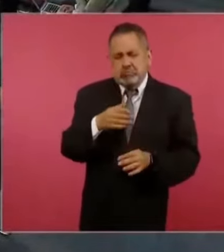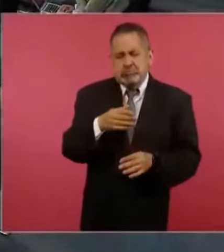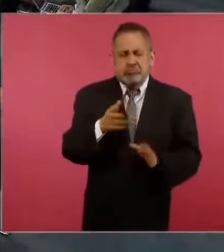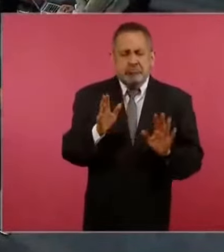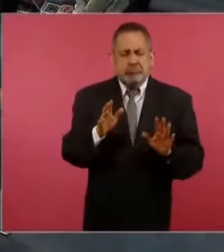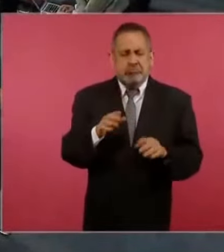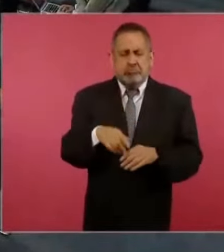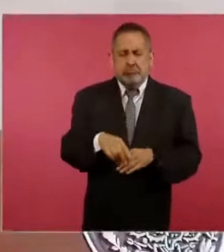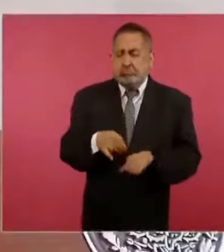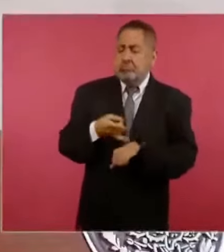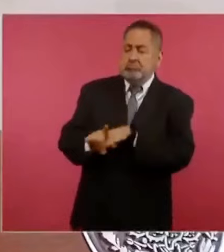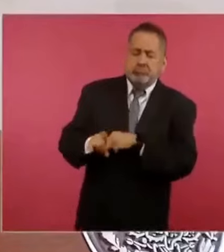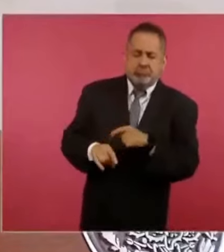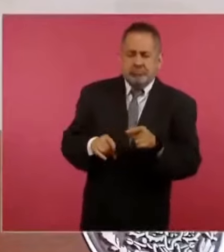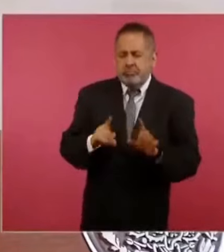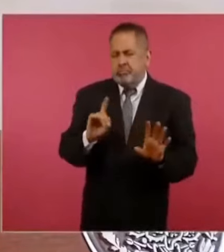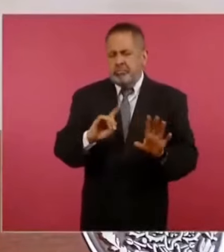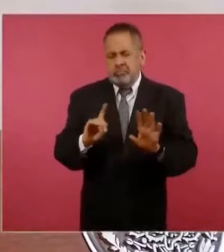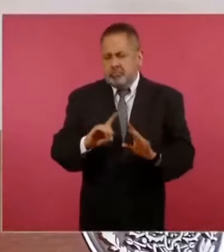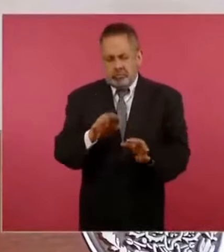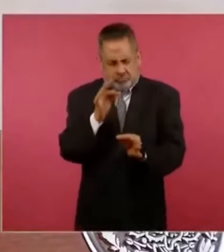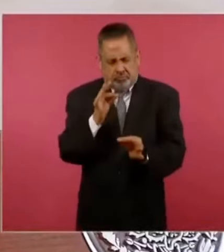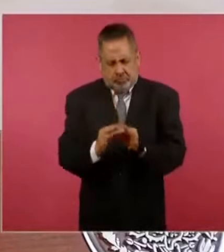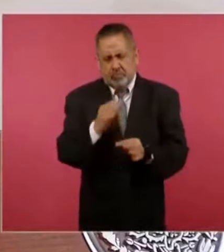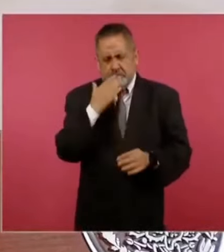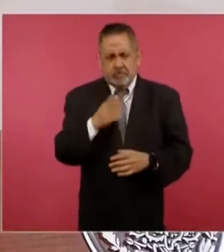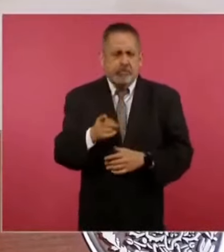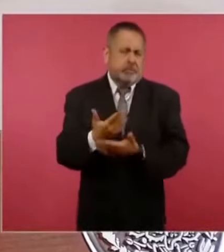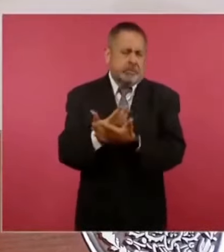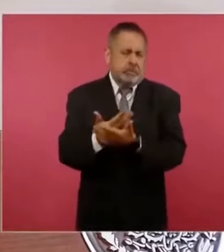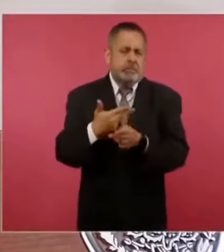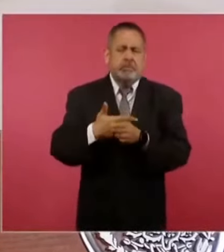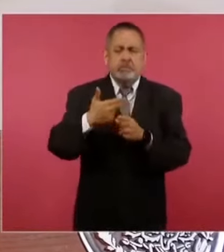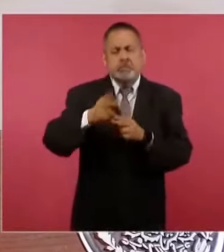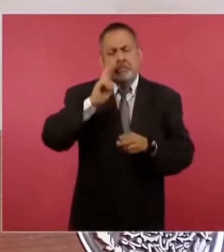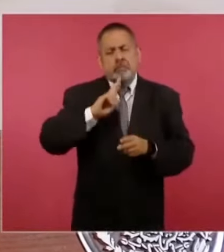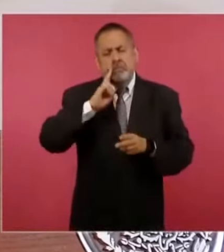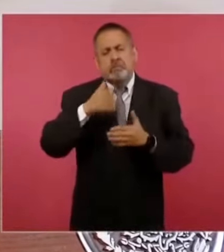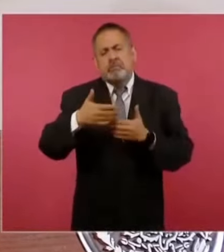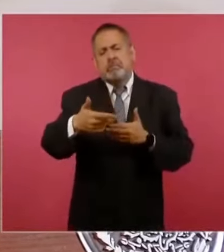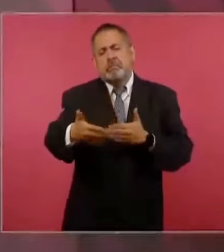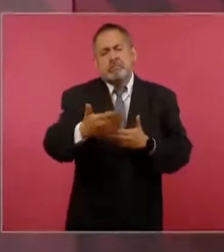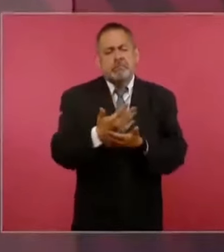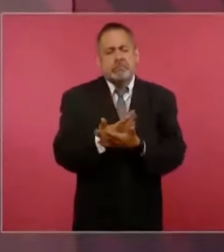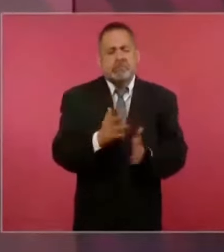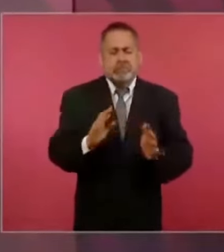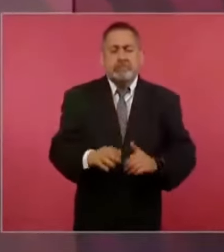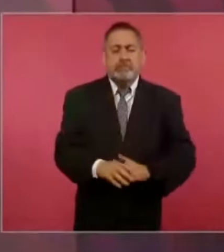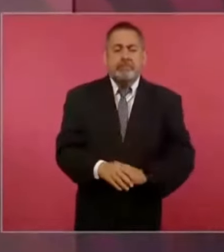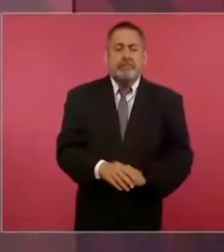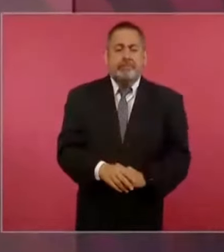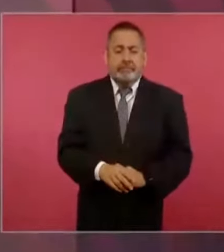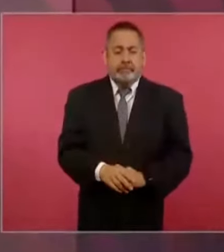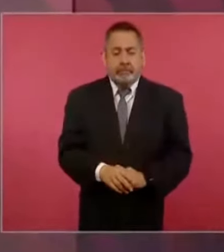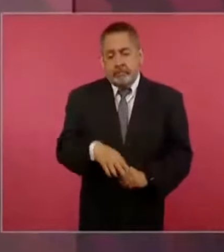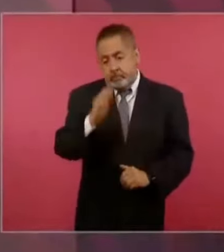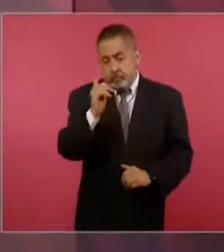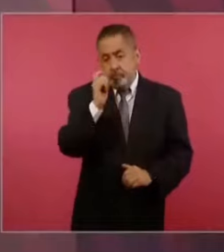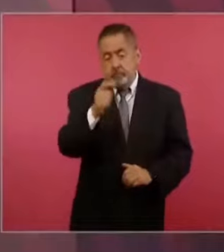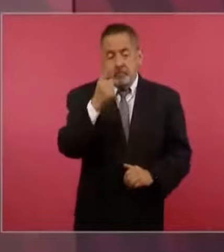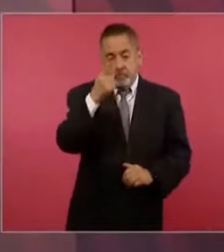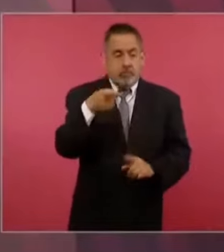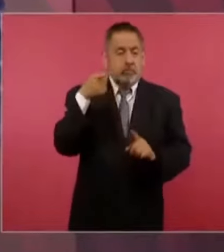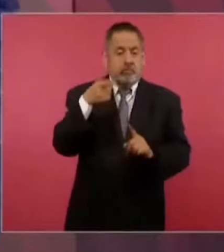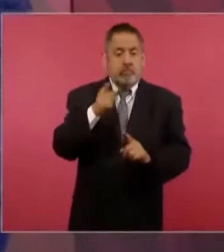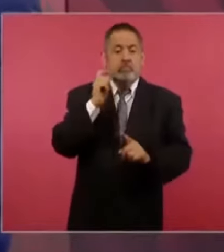vayan a incumplir vamos a esperarnos lo que sí es un